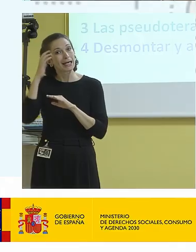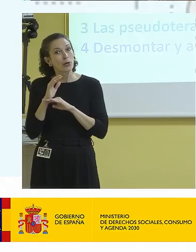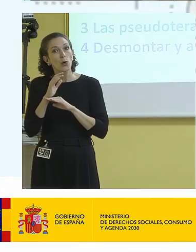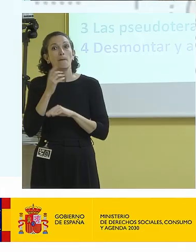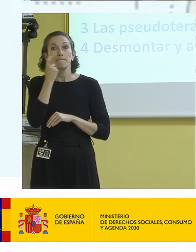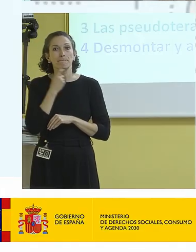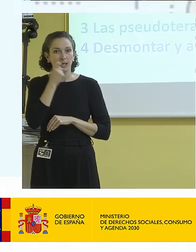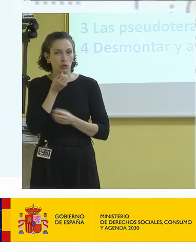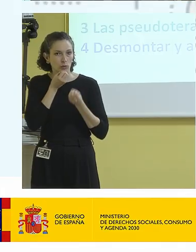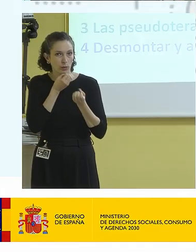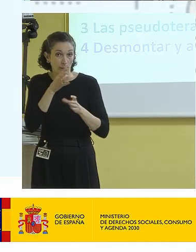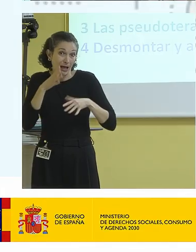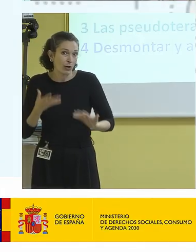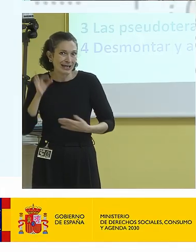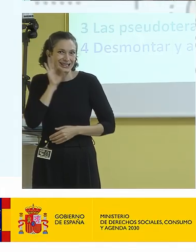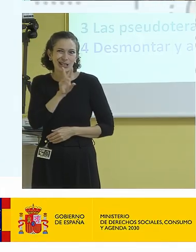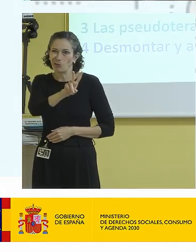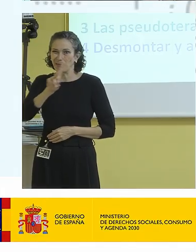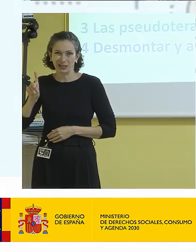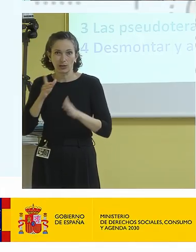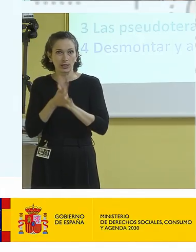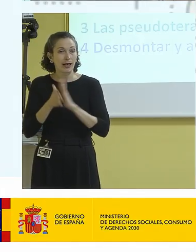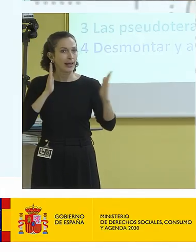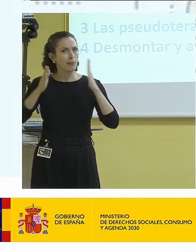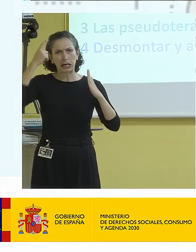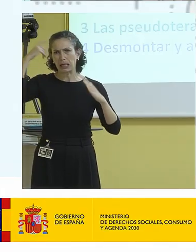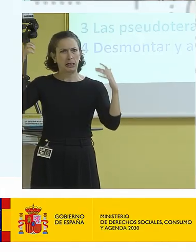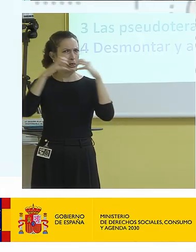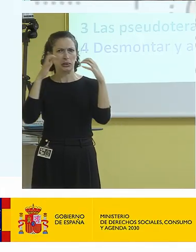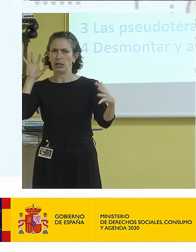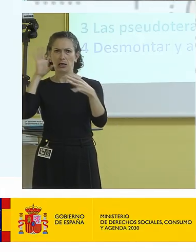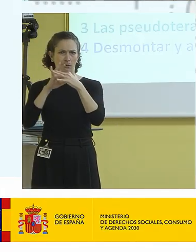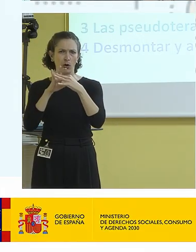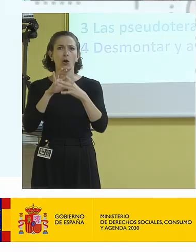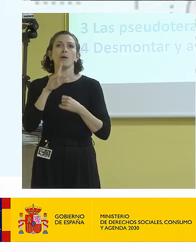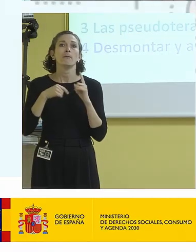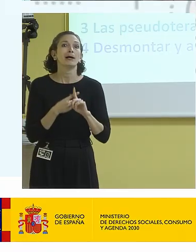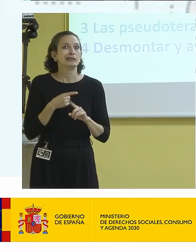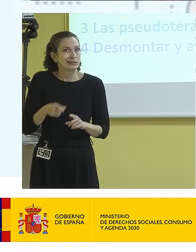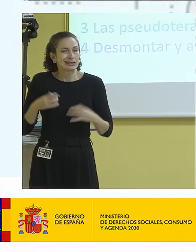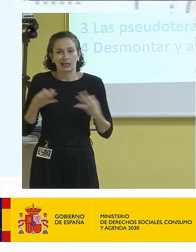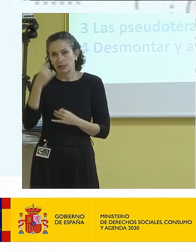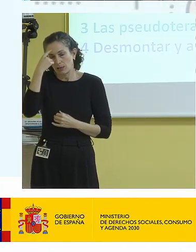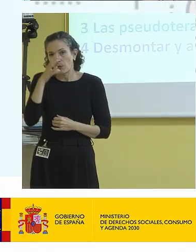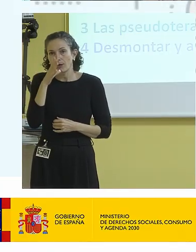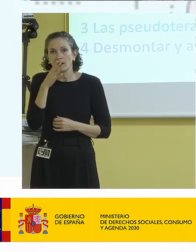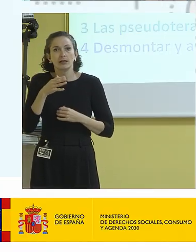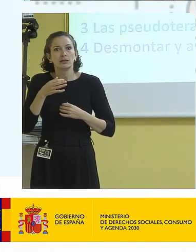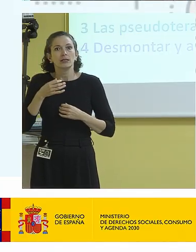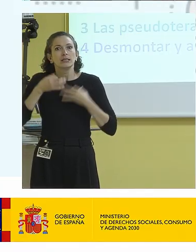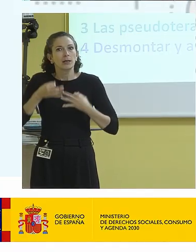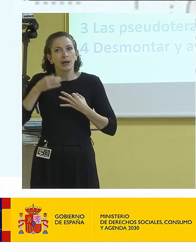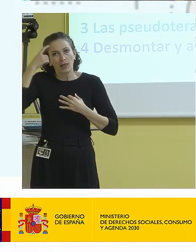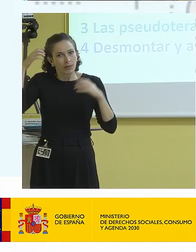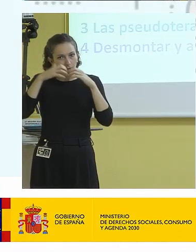ahora. Estamos en el siglo XXI y estamos en la época del cerebro, ¿vale? Y es algo más a tener en cuenta porque el cerebro no siempre fue el centro de todo. Entonces